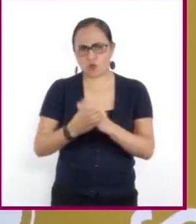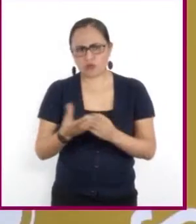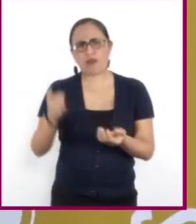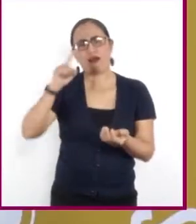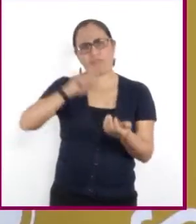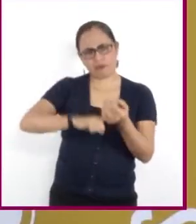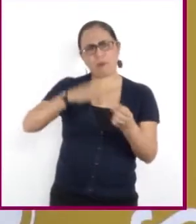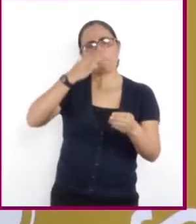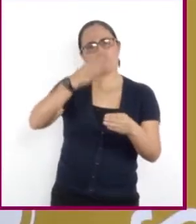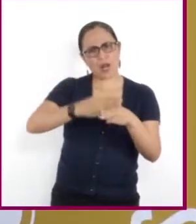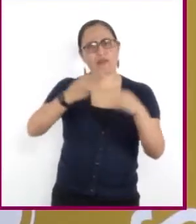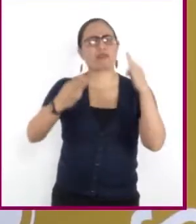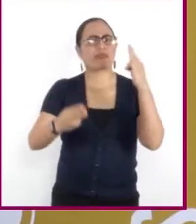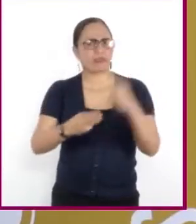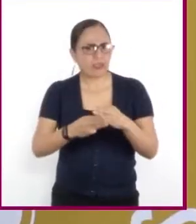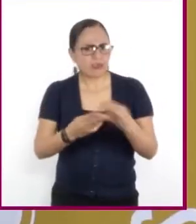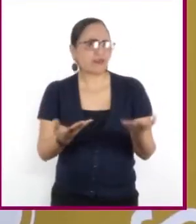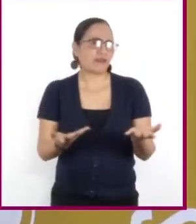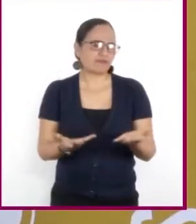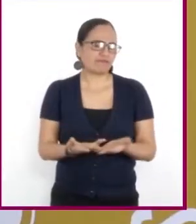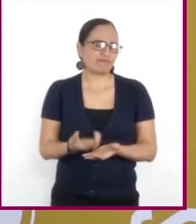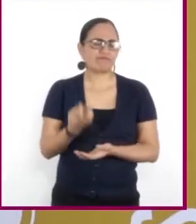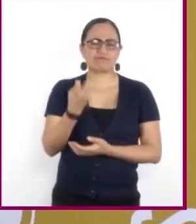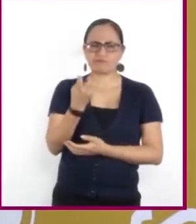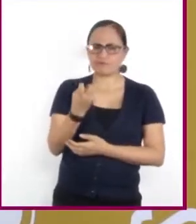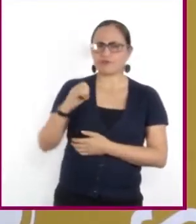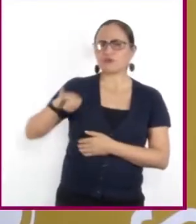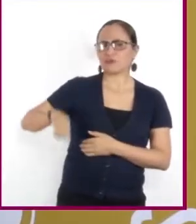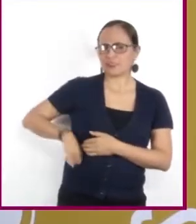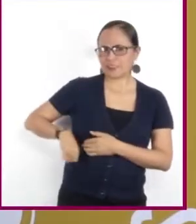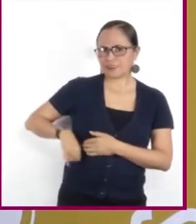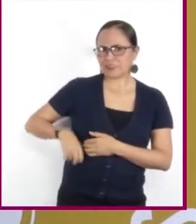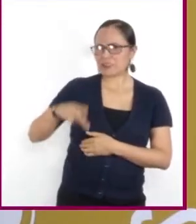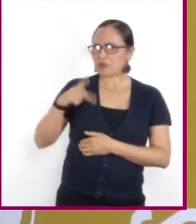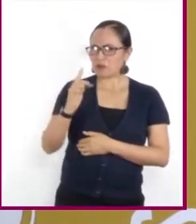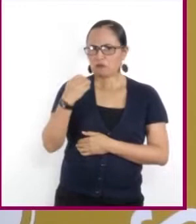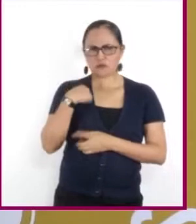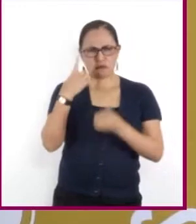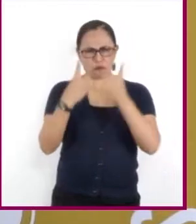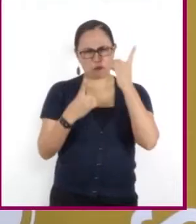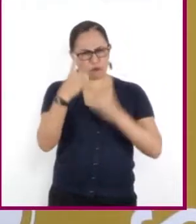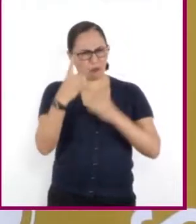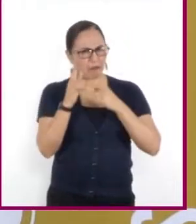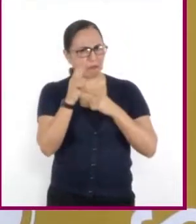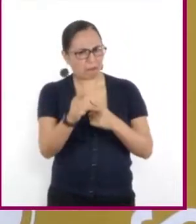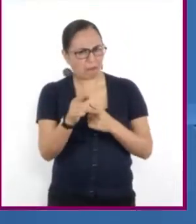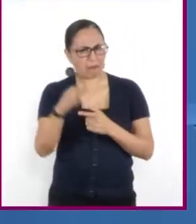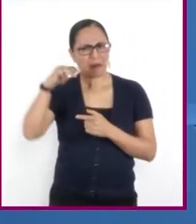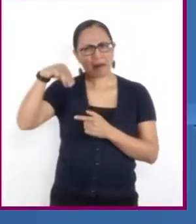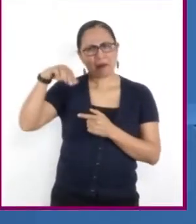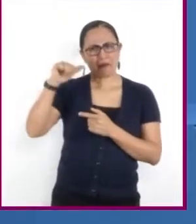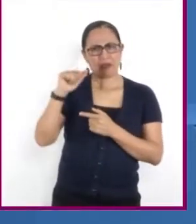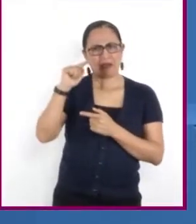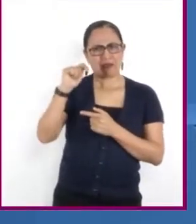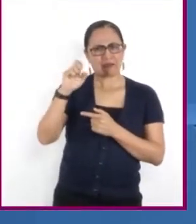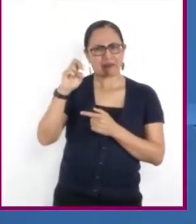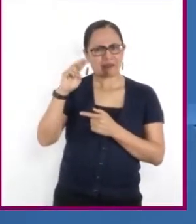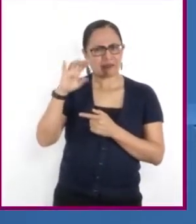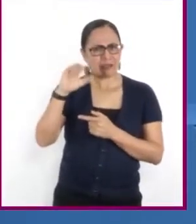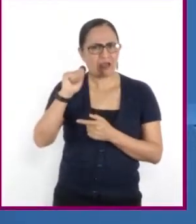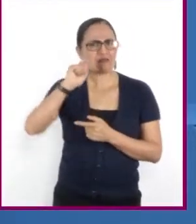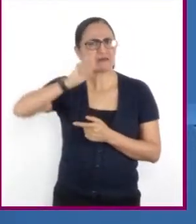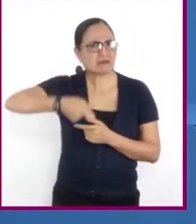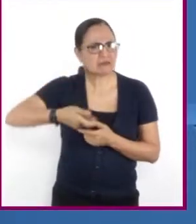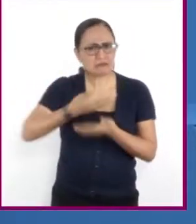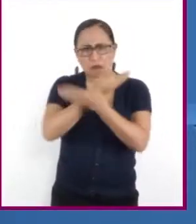materia. Ay, maestra, qué interesante, pero sigo con la misma duda porque no sé qué es materia. Qué bueno